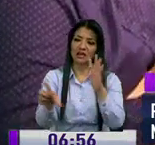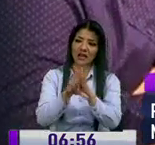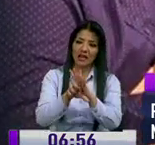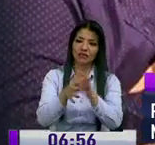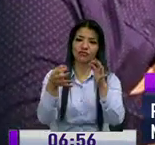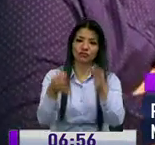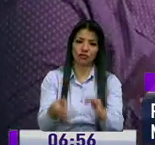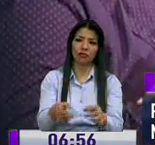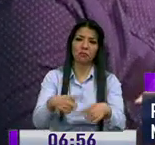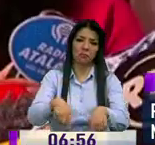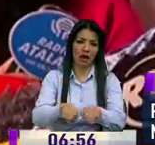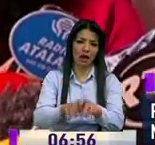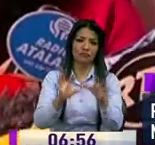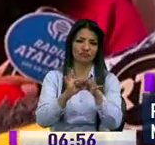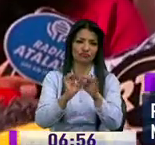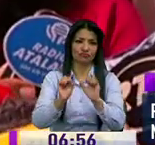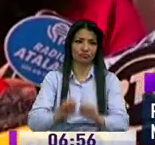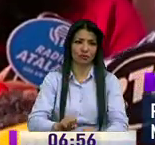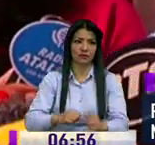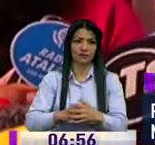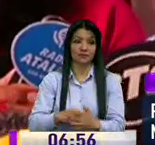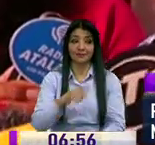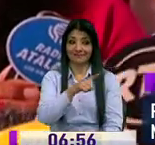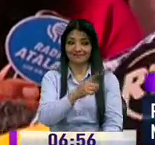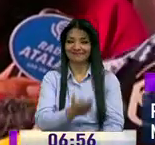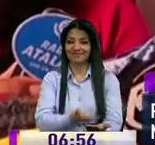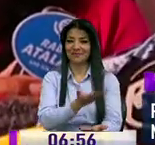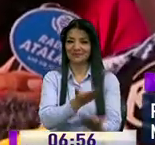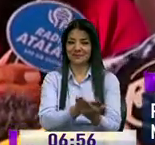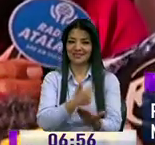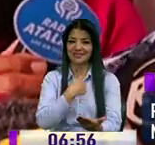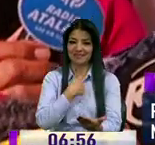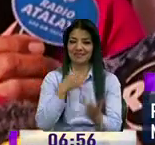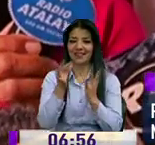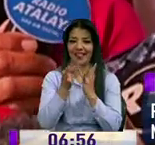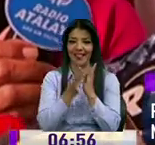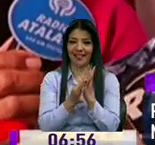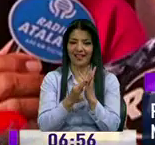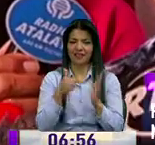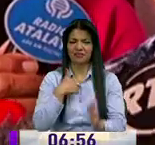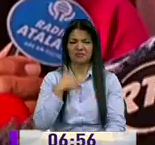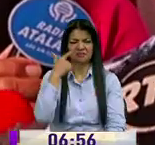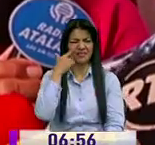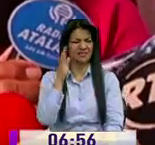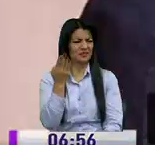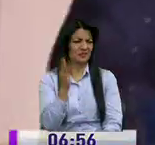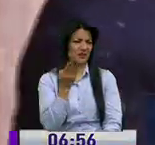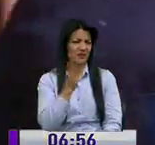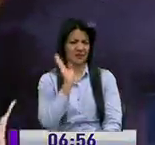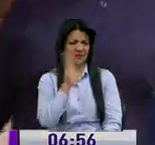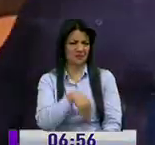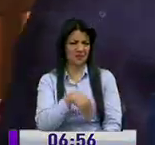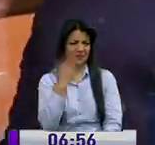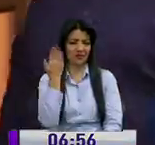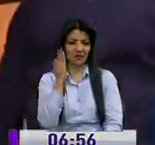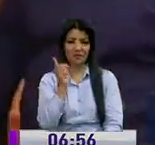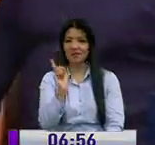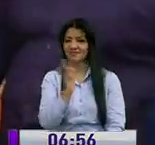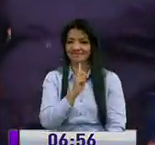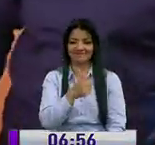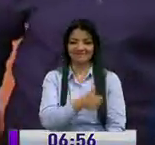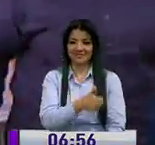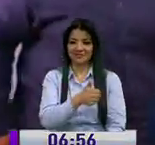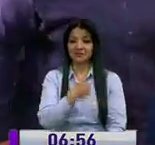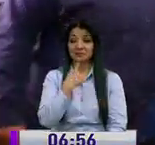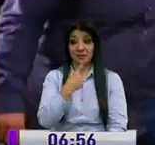formalizar su relación. Primero ella me lo propuso. Yo pensaba que era una broma, así como broma. Entonces ya pues ella me